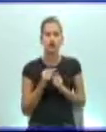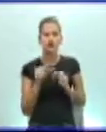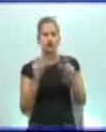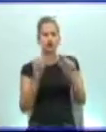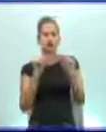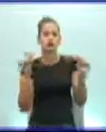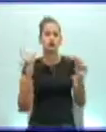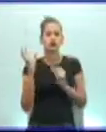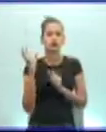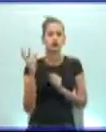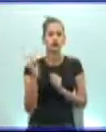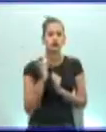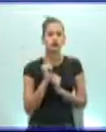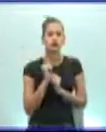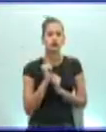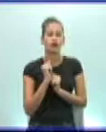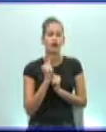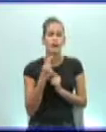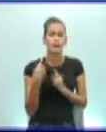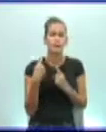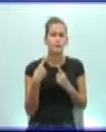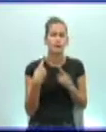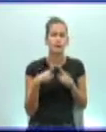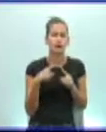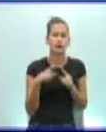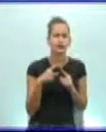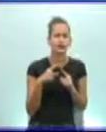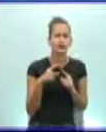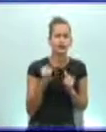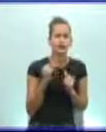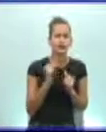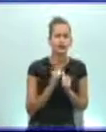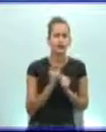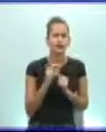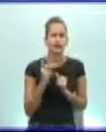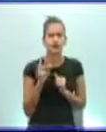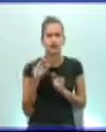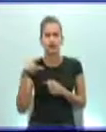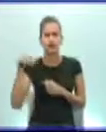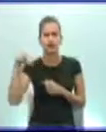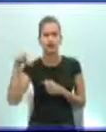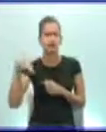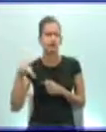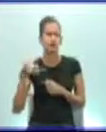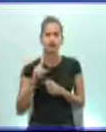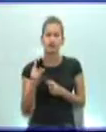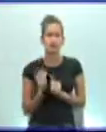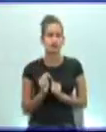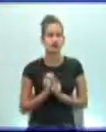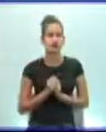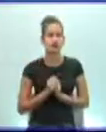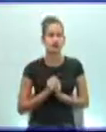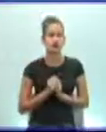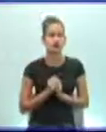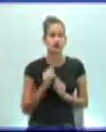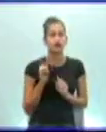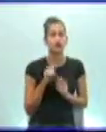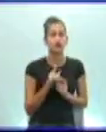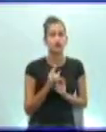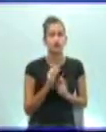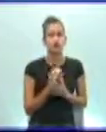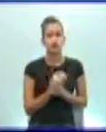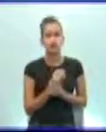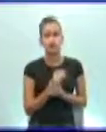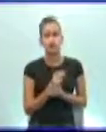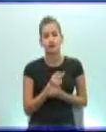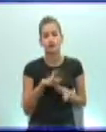numérica, pero en el caso de los racionales no es así. Pudiéramos decir que en la recta numérica tenemos estos huecos sin ocupar de los números irracionales.